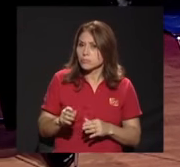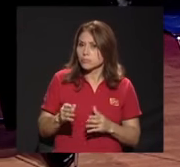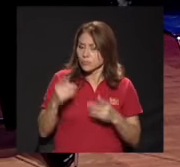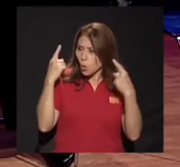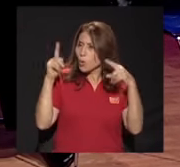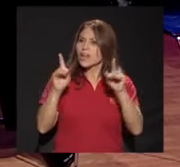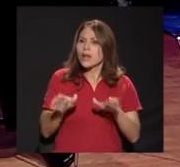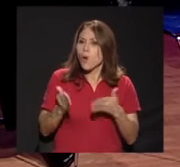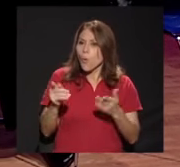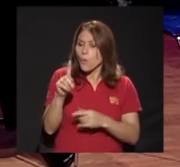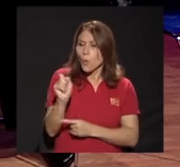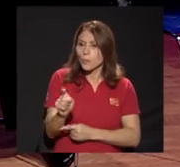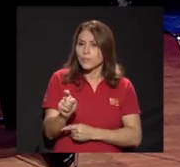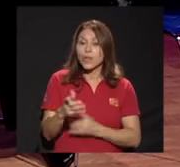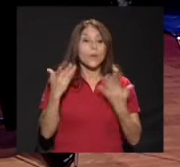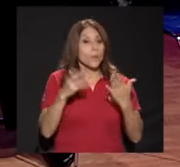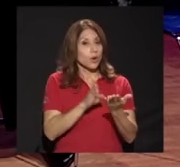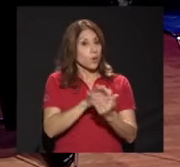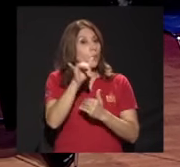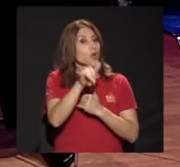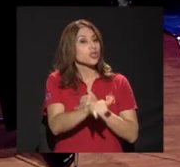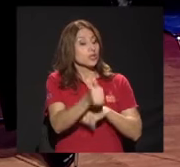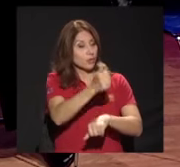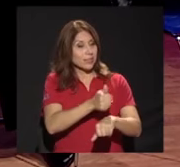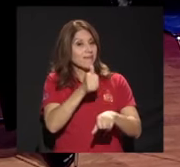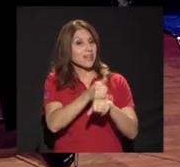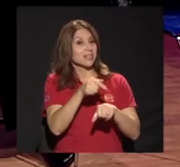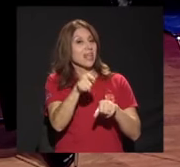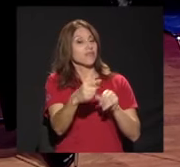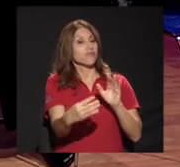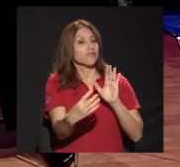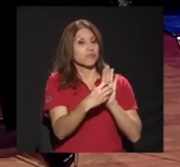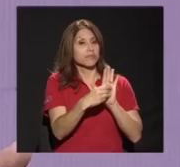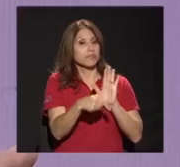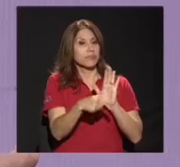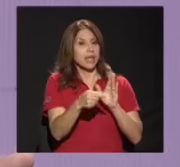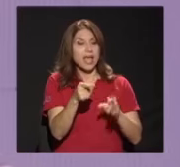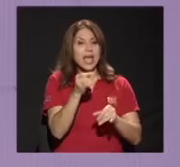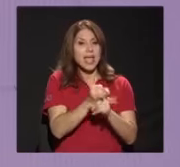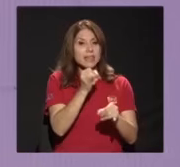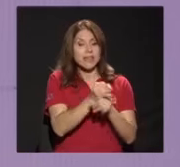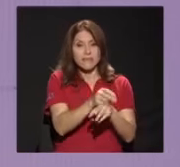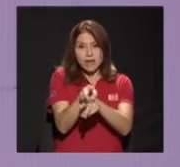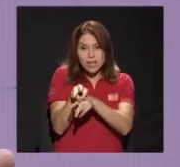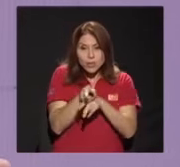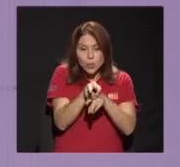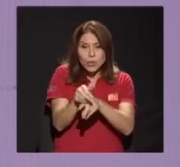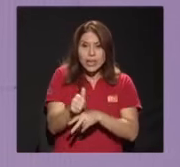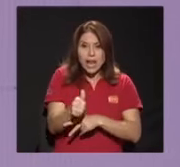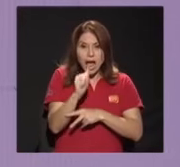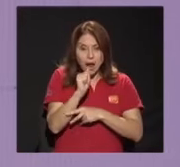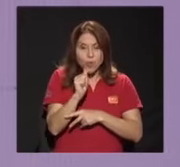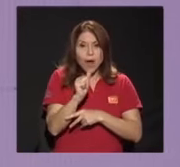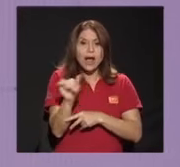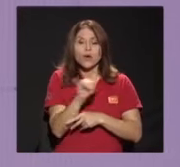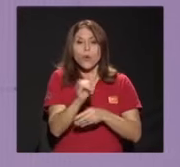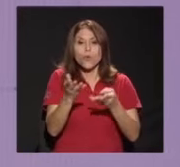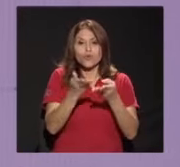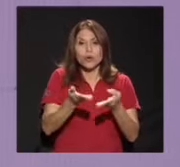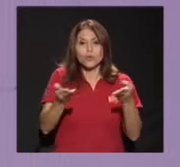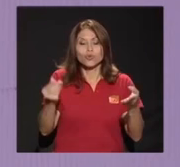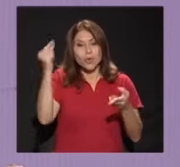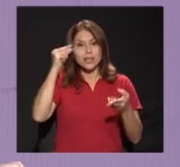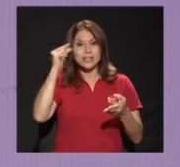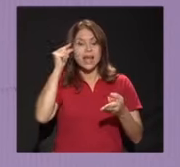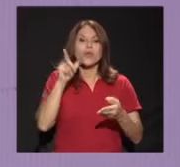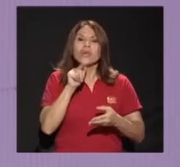Bueno, el proyecto establece muy claro quién es el ente rector del agua como recurso natural que tiene el país, ¿verdad? Como un recurso del Estado que vendría siendo el